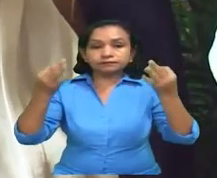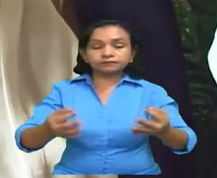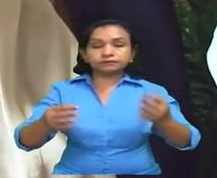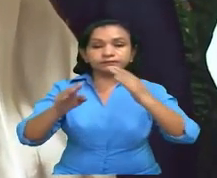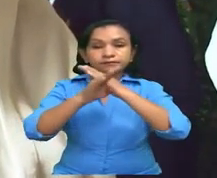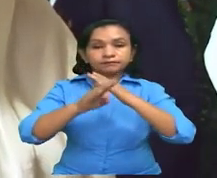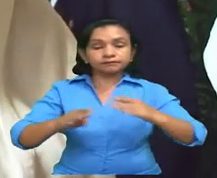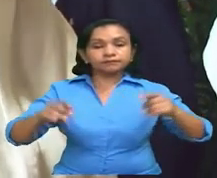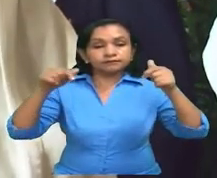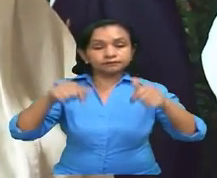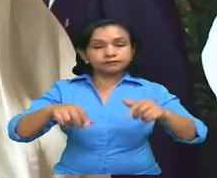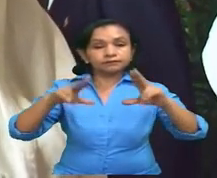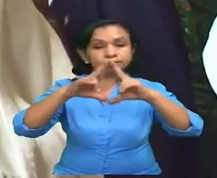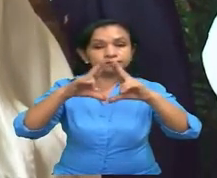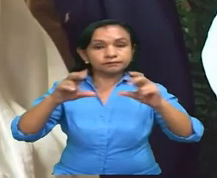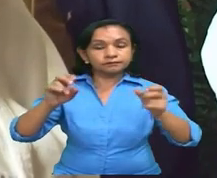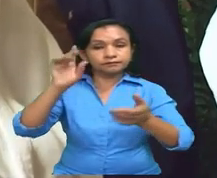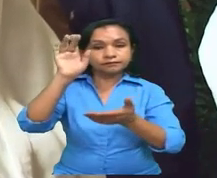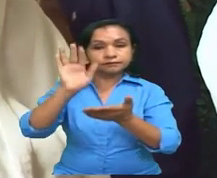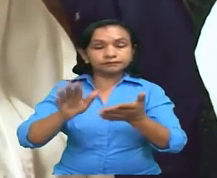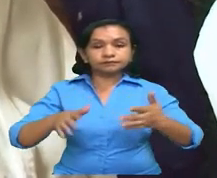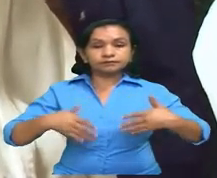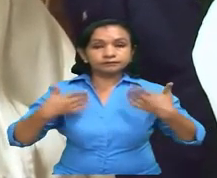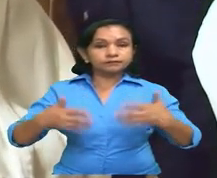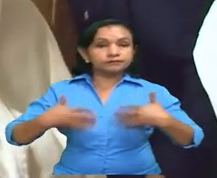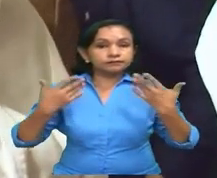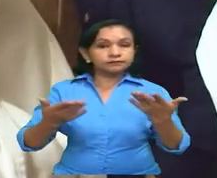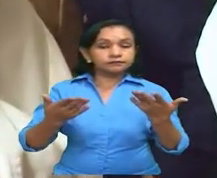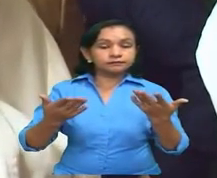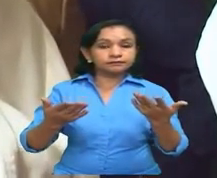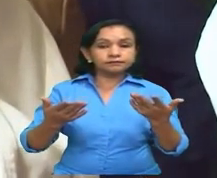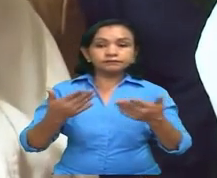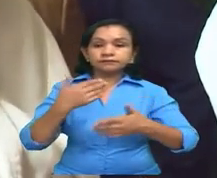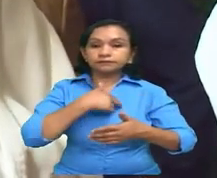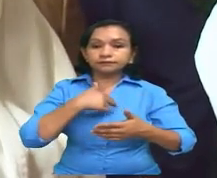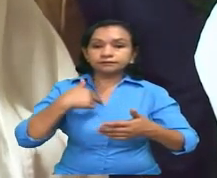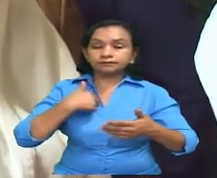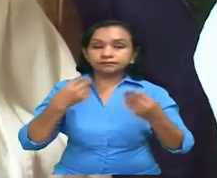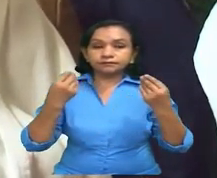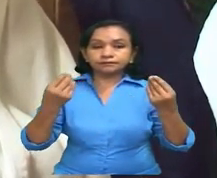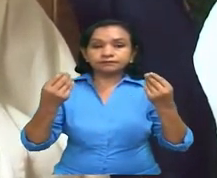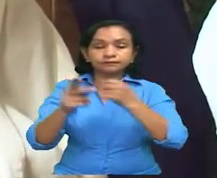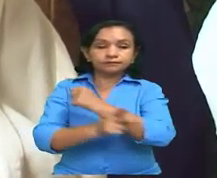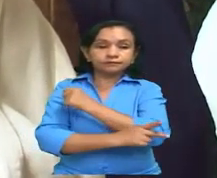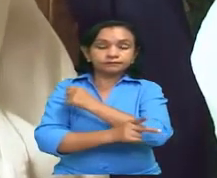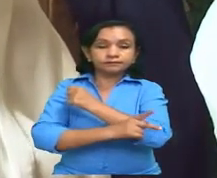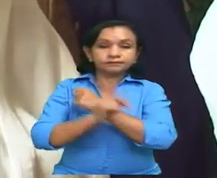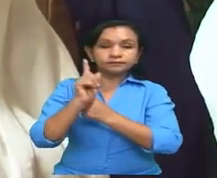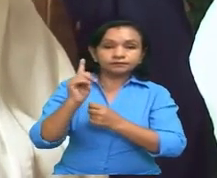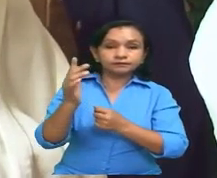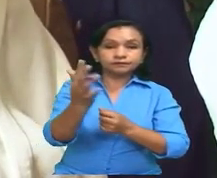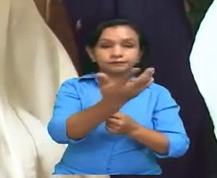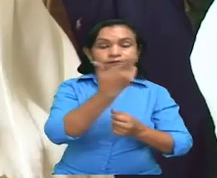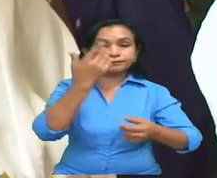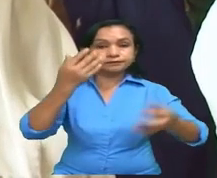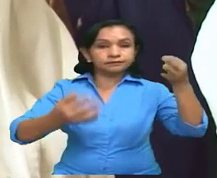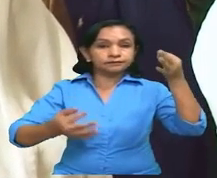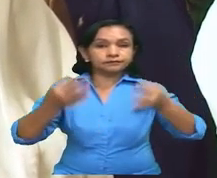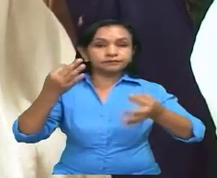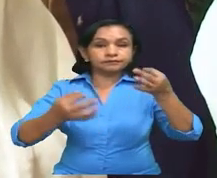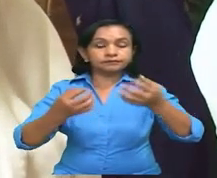determinante para el turismo, es la seguridad. No hay ningún país en América Central, y yo diría que ni en América Latina,